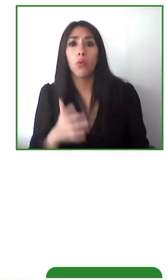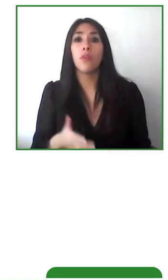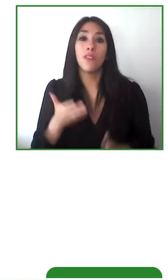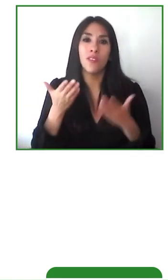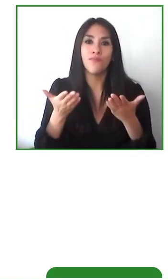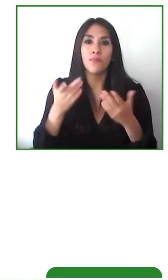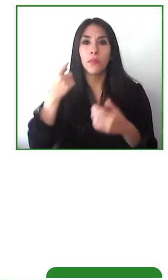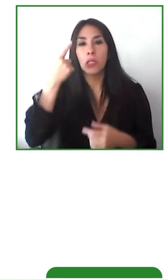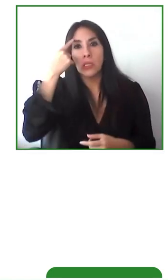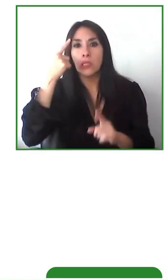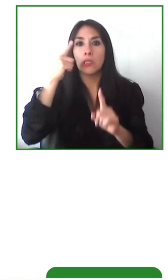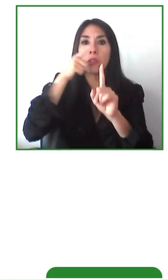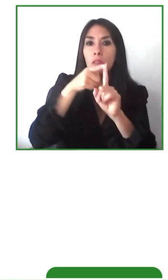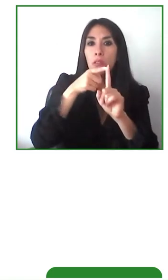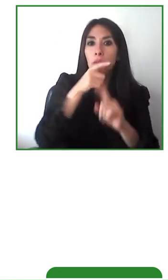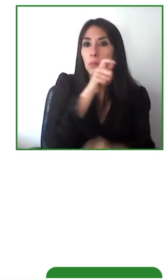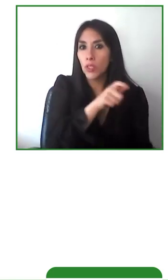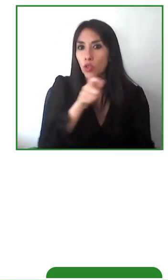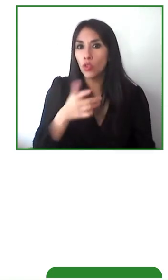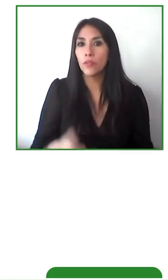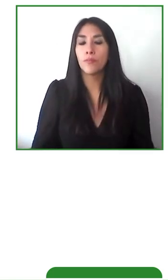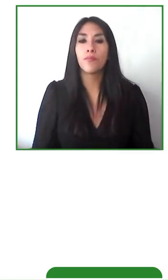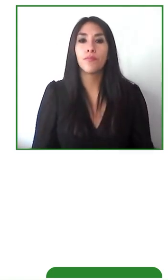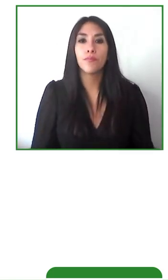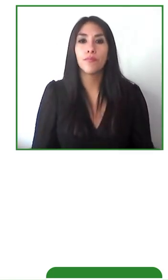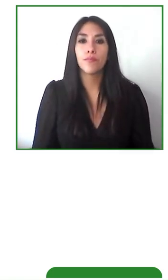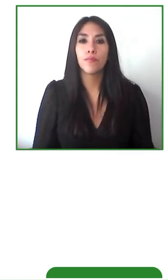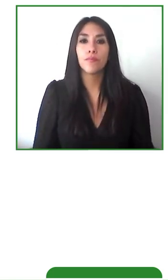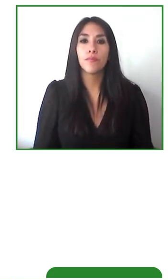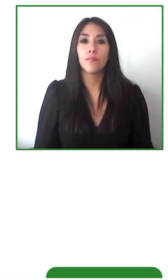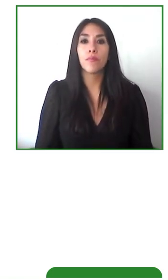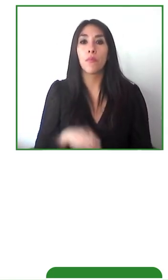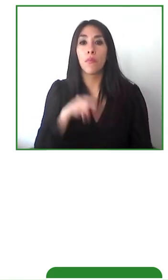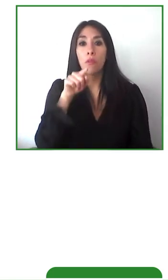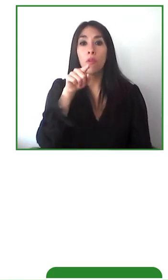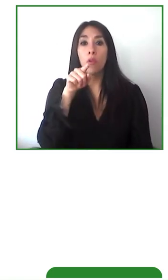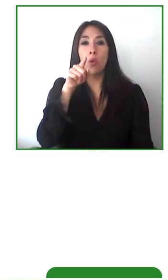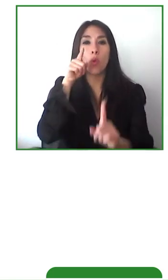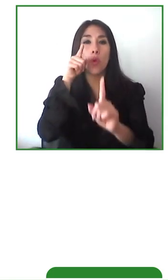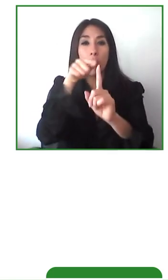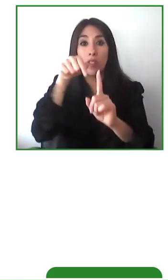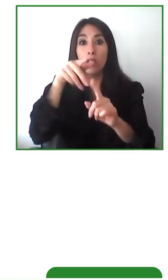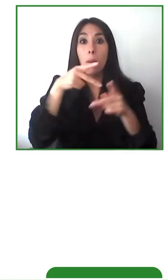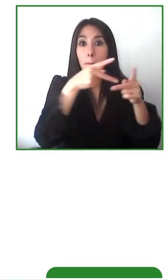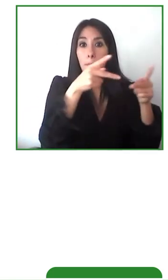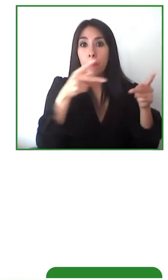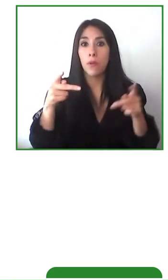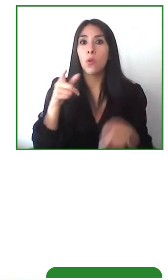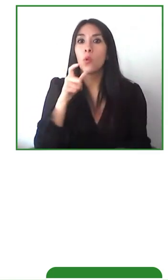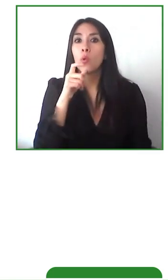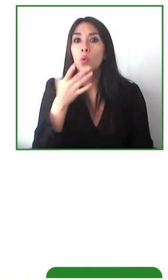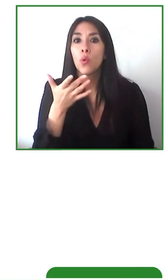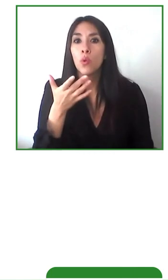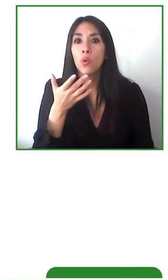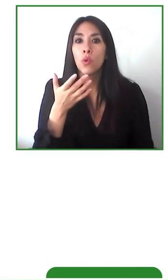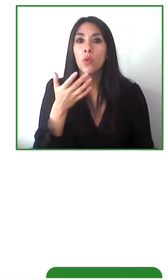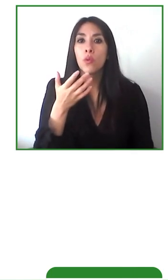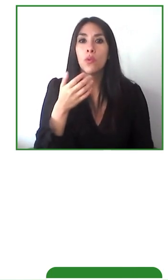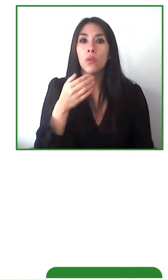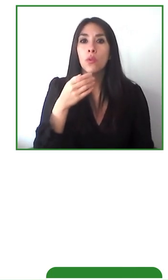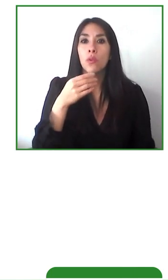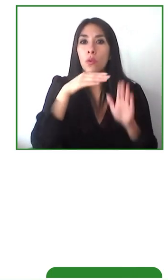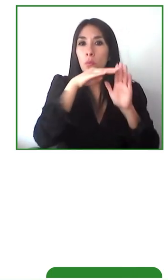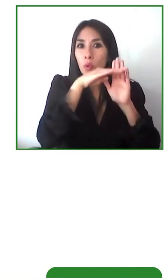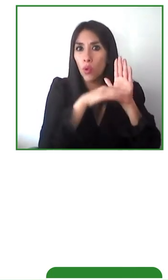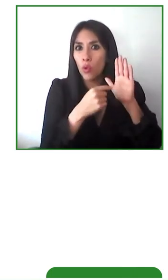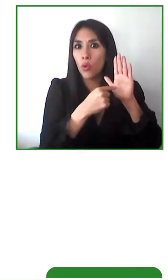las expectativas que tienen las organizaciones, generalmente estaban muy por debajo de la posibilidad de poder decir y avanzar